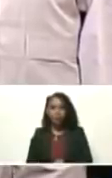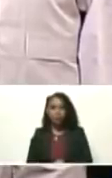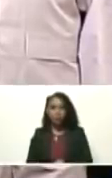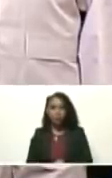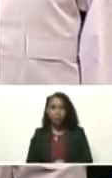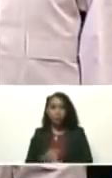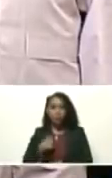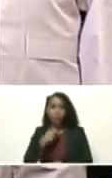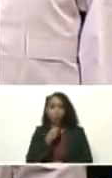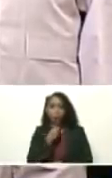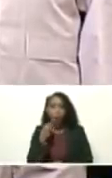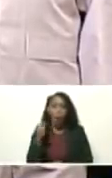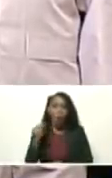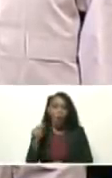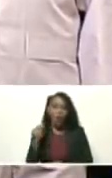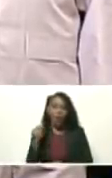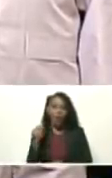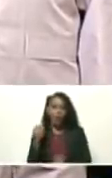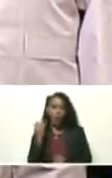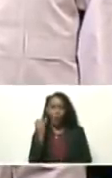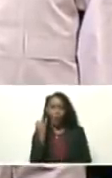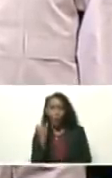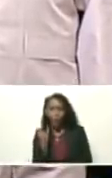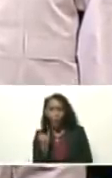Estaba jovencito, chica, y flaquito.